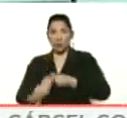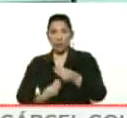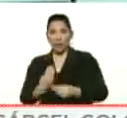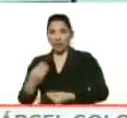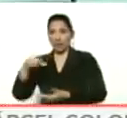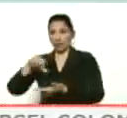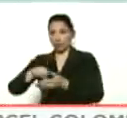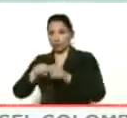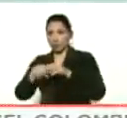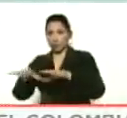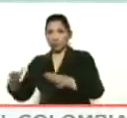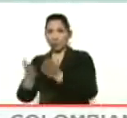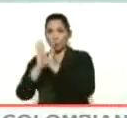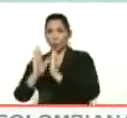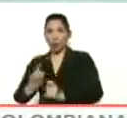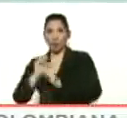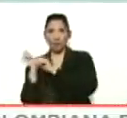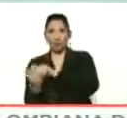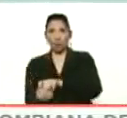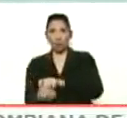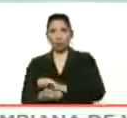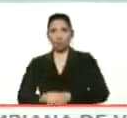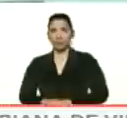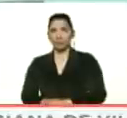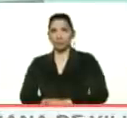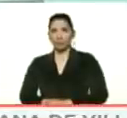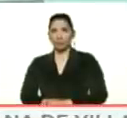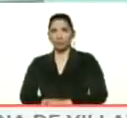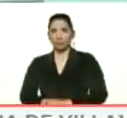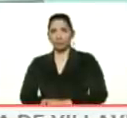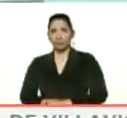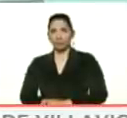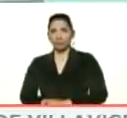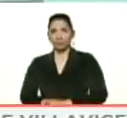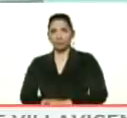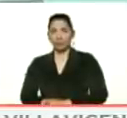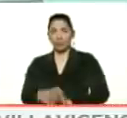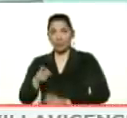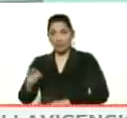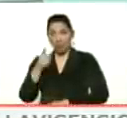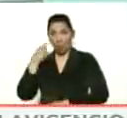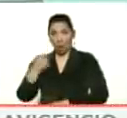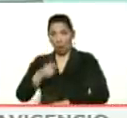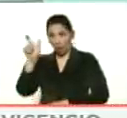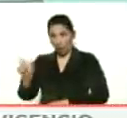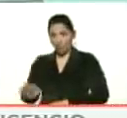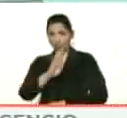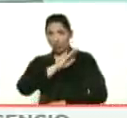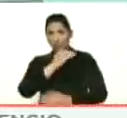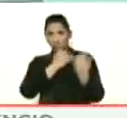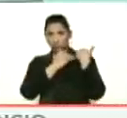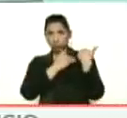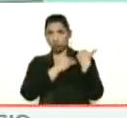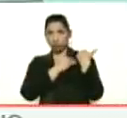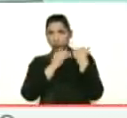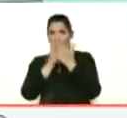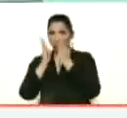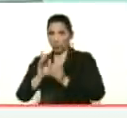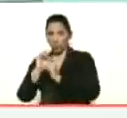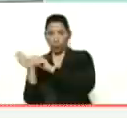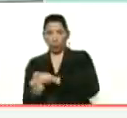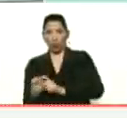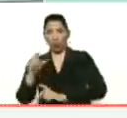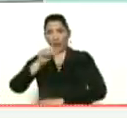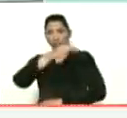foco de la Academia de Béisbol, Verbigracia, si este señor propietario de esa academia, si los